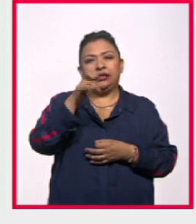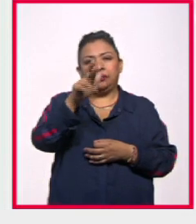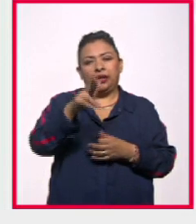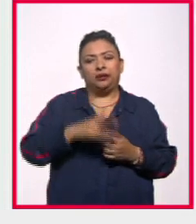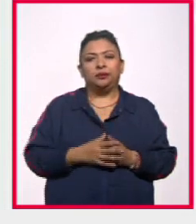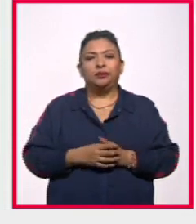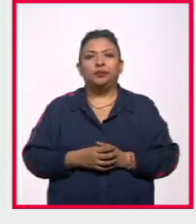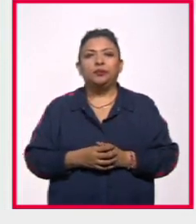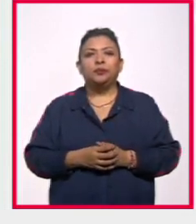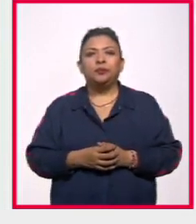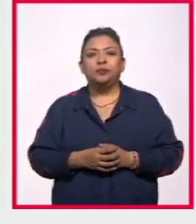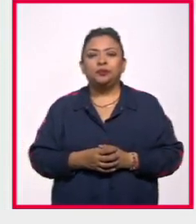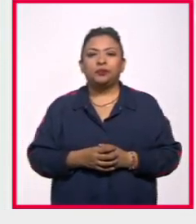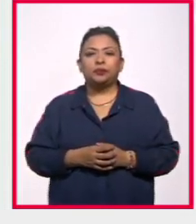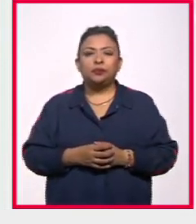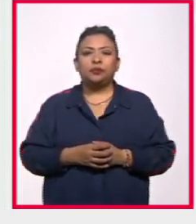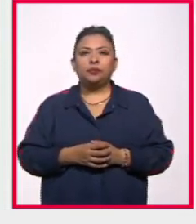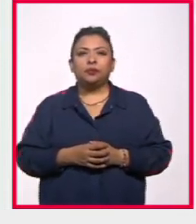Gaspar.